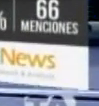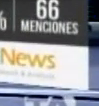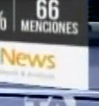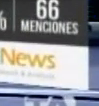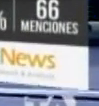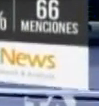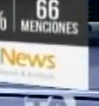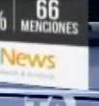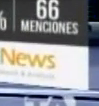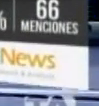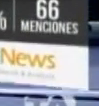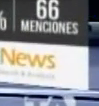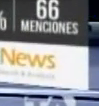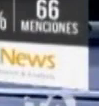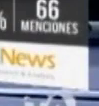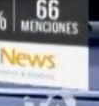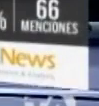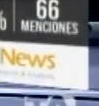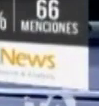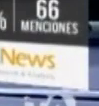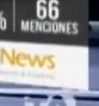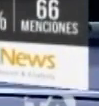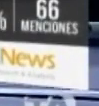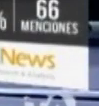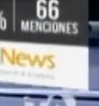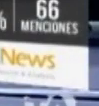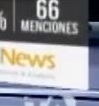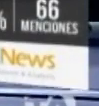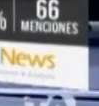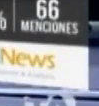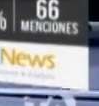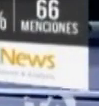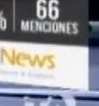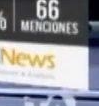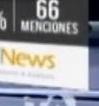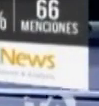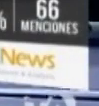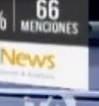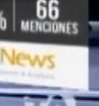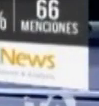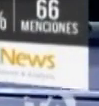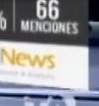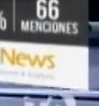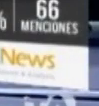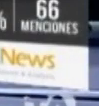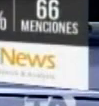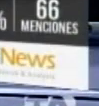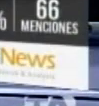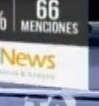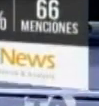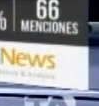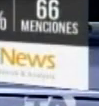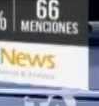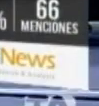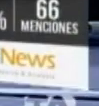el 62,6% con 340 menciones negativas. El 25,2% con 137